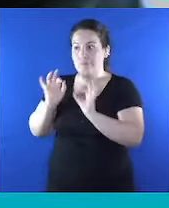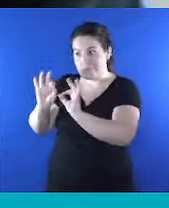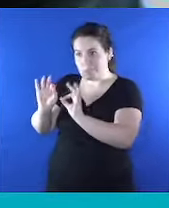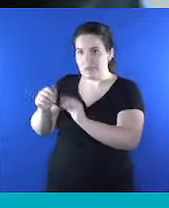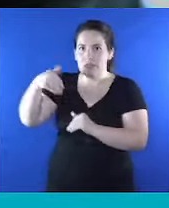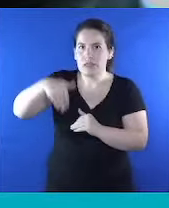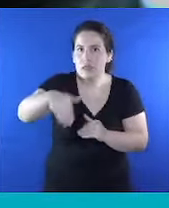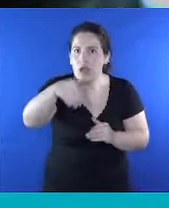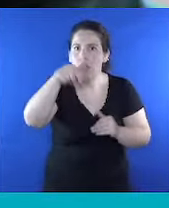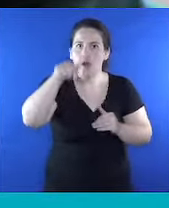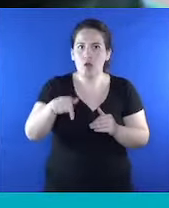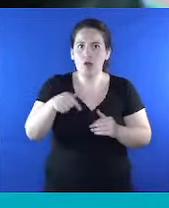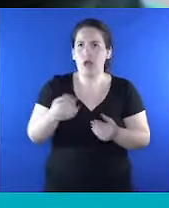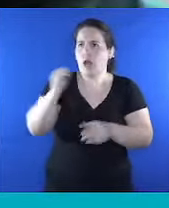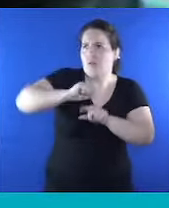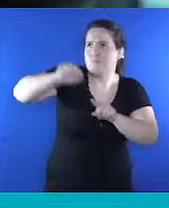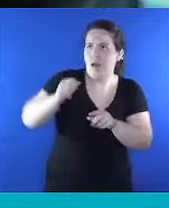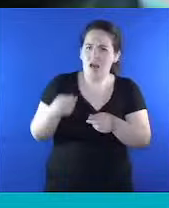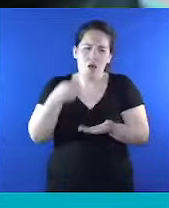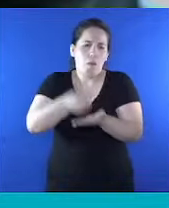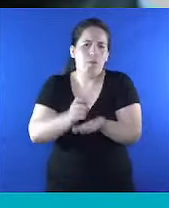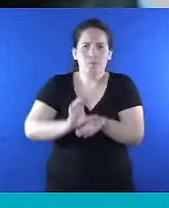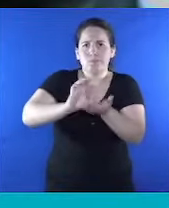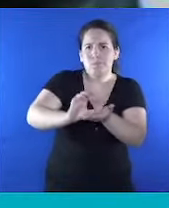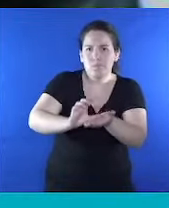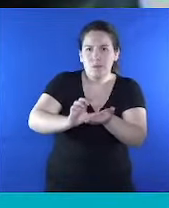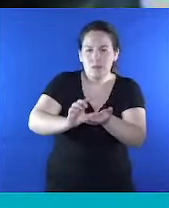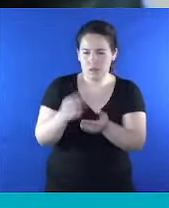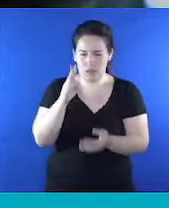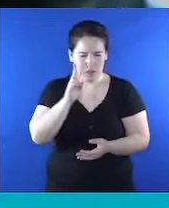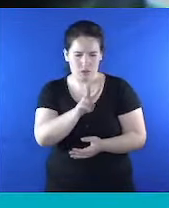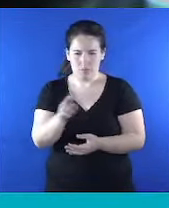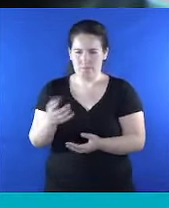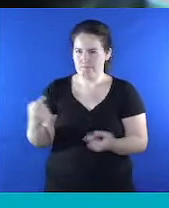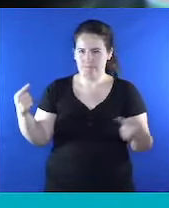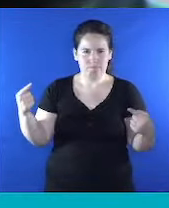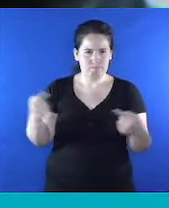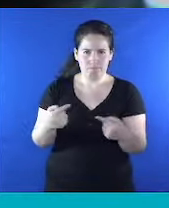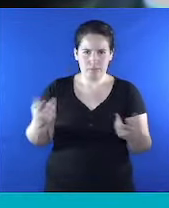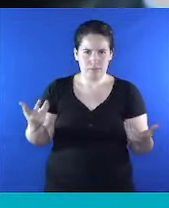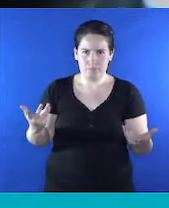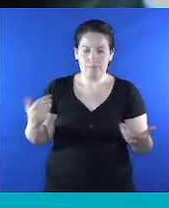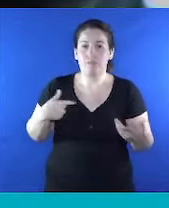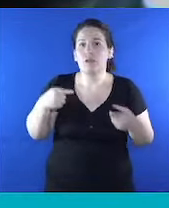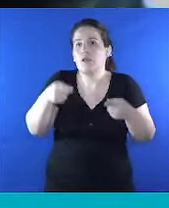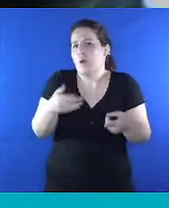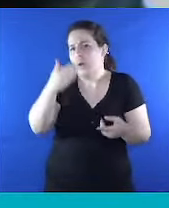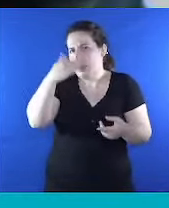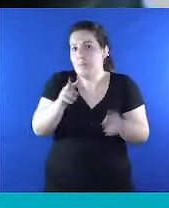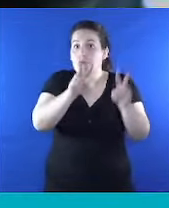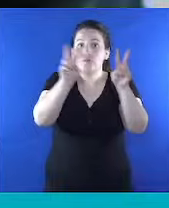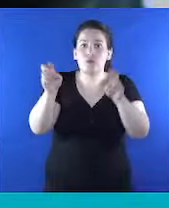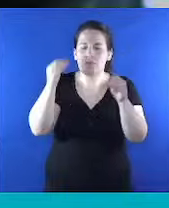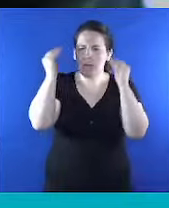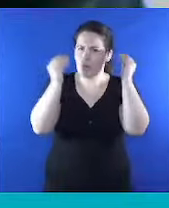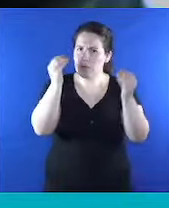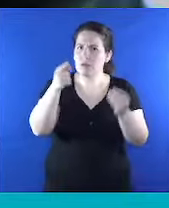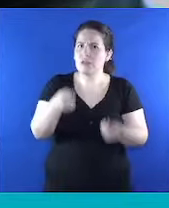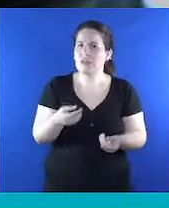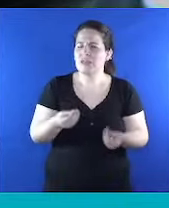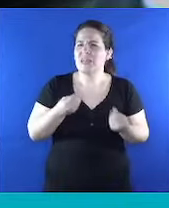dicen aumentamos un montón la plata pasa eso qué digo Cuál es la explicación para eso y después abordan un tema que es ocupante